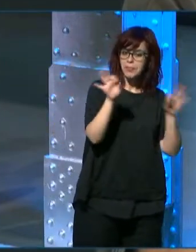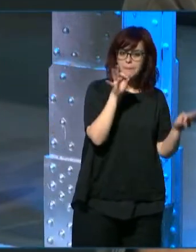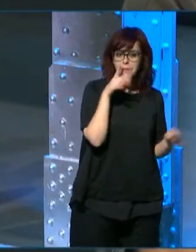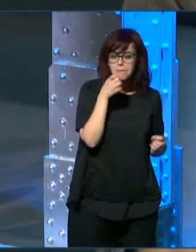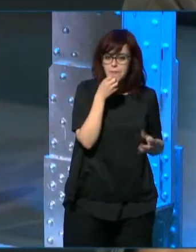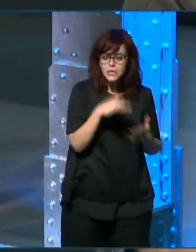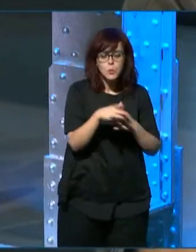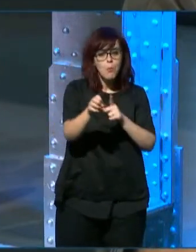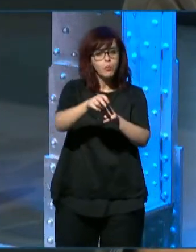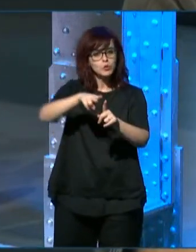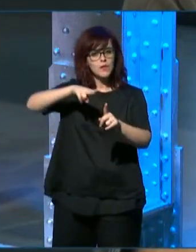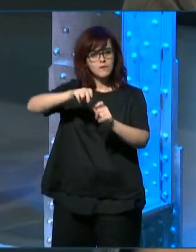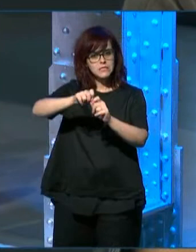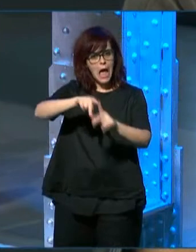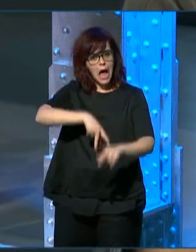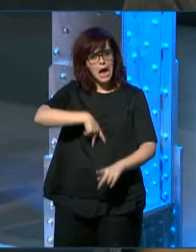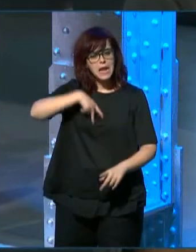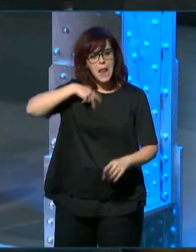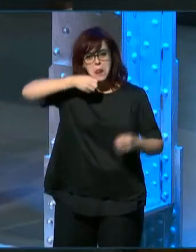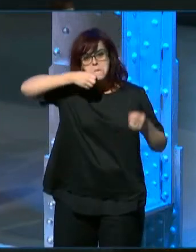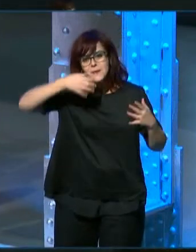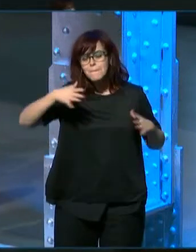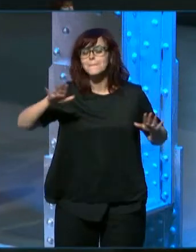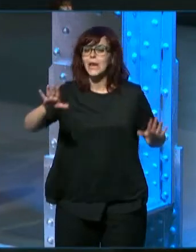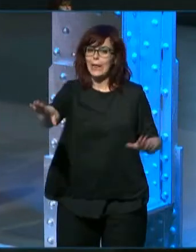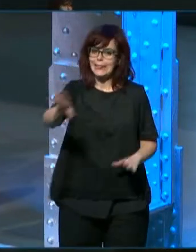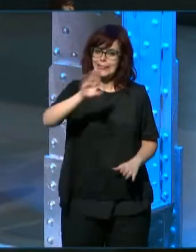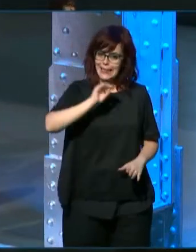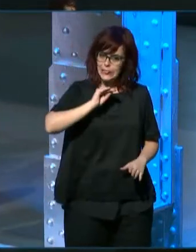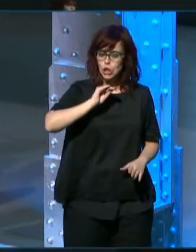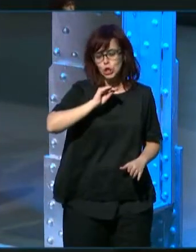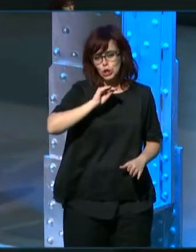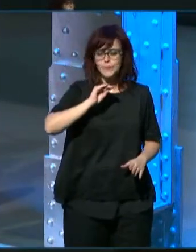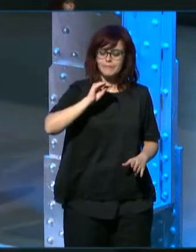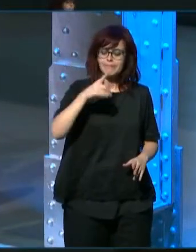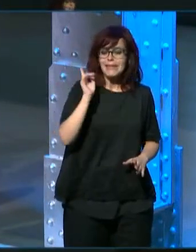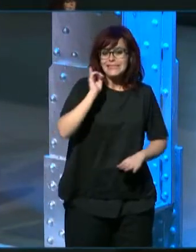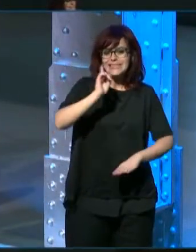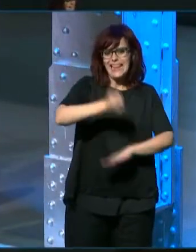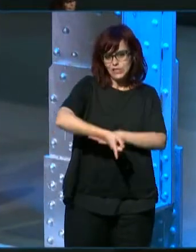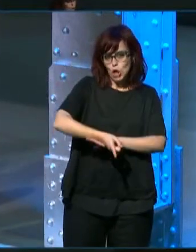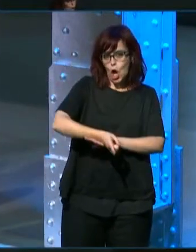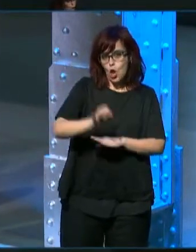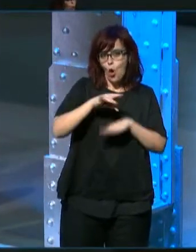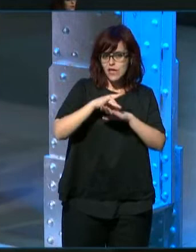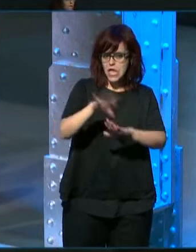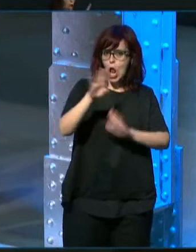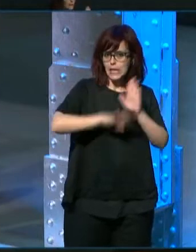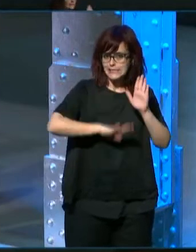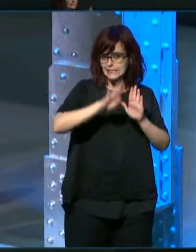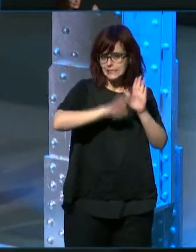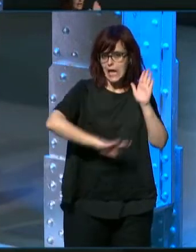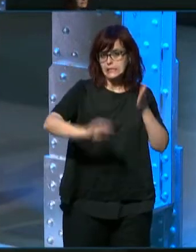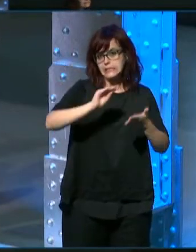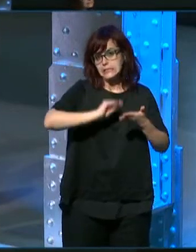panorámica muy general, aunque entiendo que probablemente como directores habréis tenido y guionistas habréis tenido